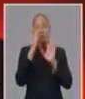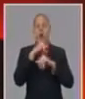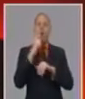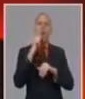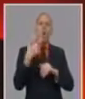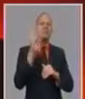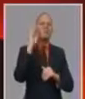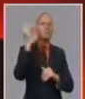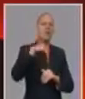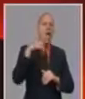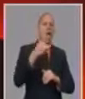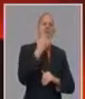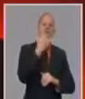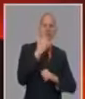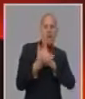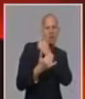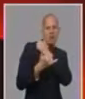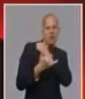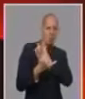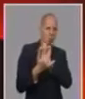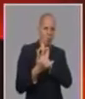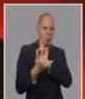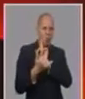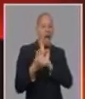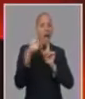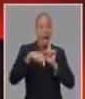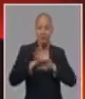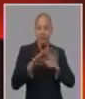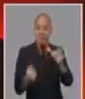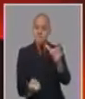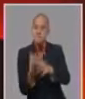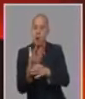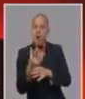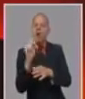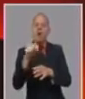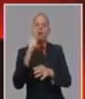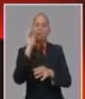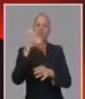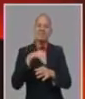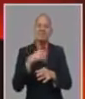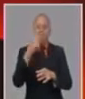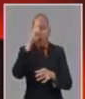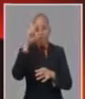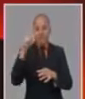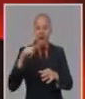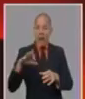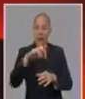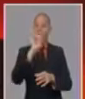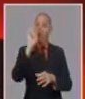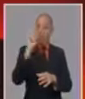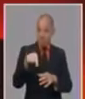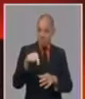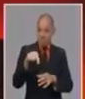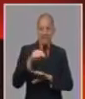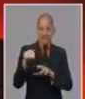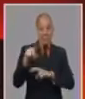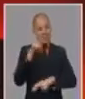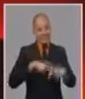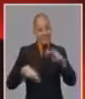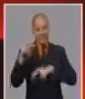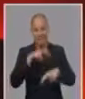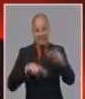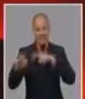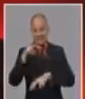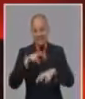logrado porque los especialistas de neumología asociados a nosotros son del Instituto de Oncología y Radiobiología, del INOR, que han trabajado muy intensamente en